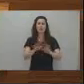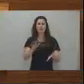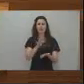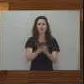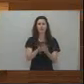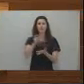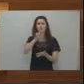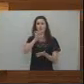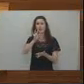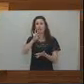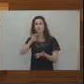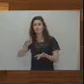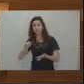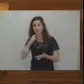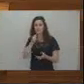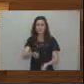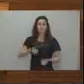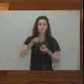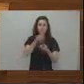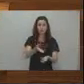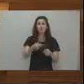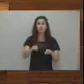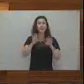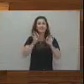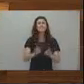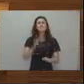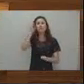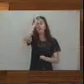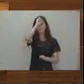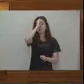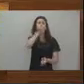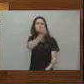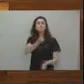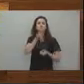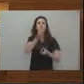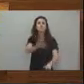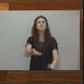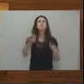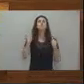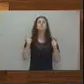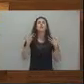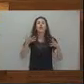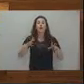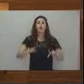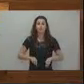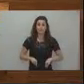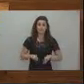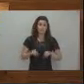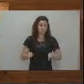Lastra se ha expresado, pues vamos a decirnos las cosas tal cual las pensemos, sin problema ninguno, asumiendo las responsabilidades. Y que cuando hablamos